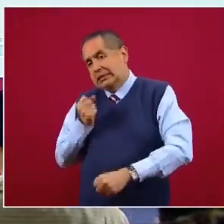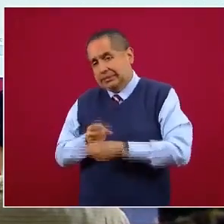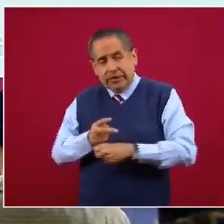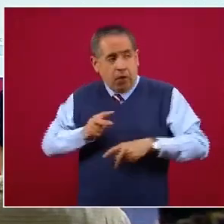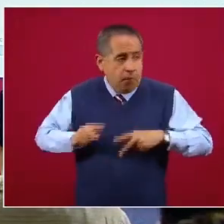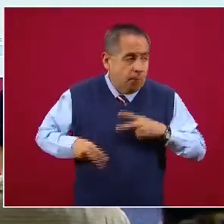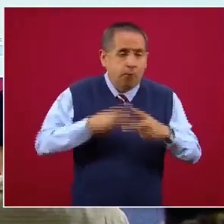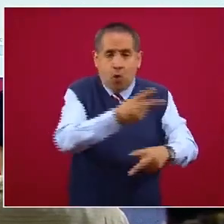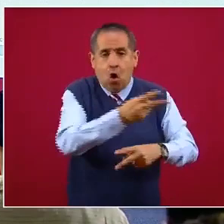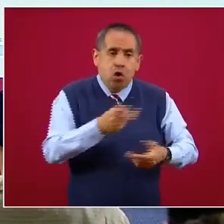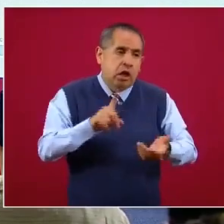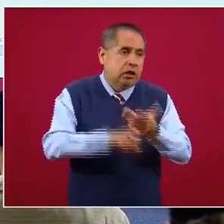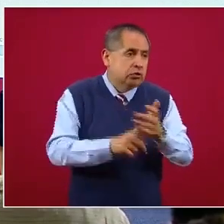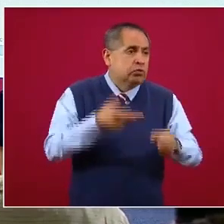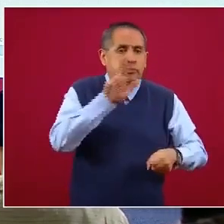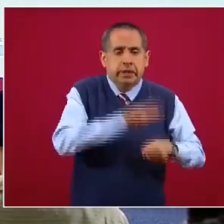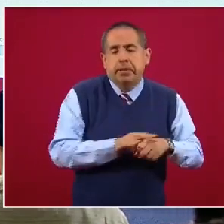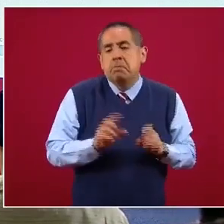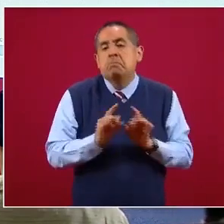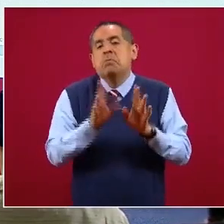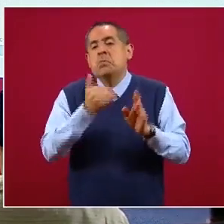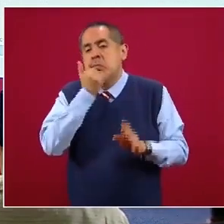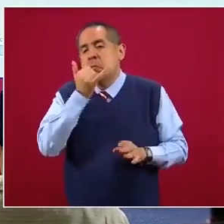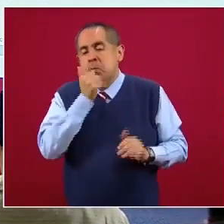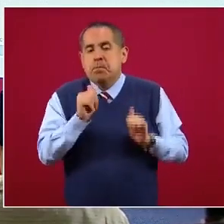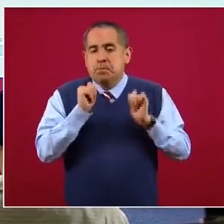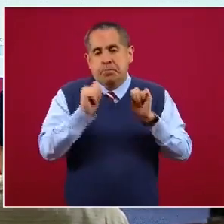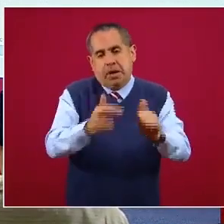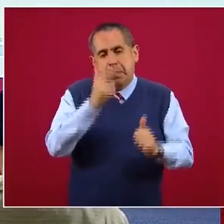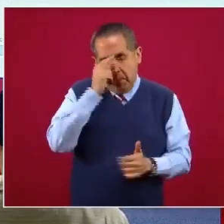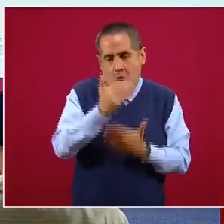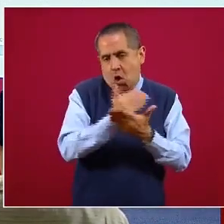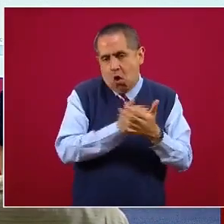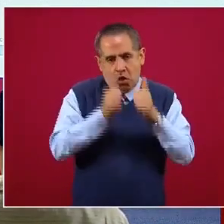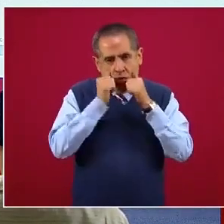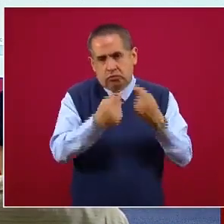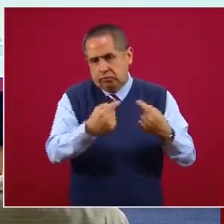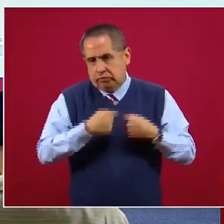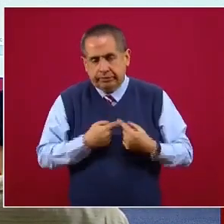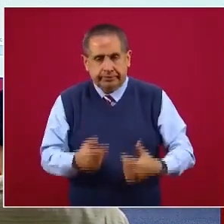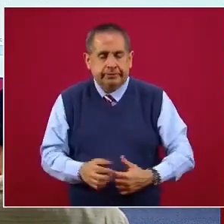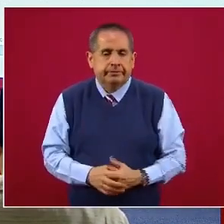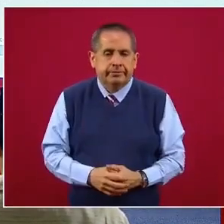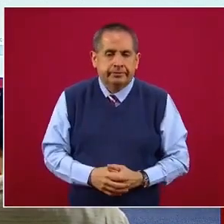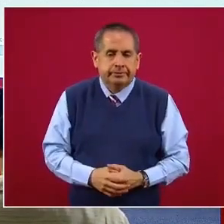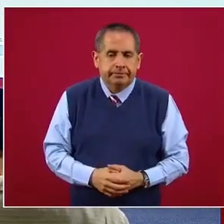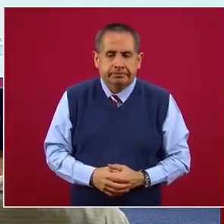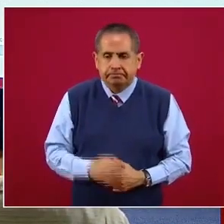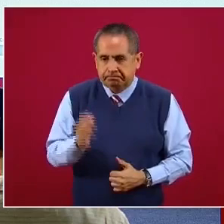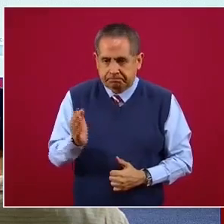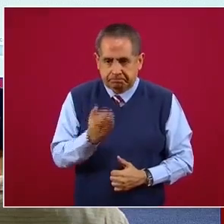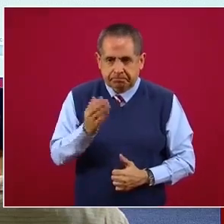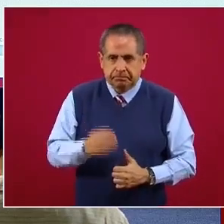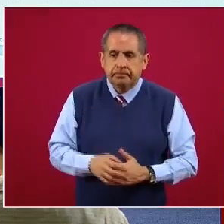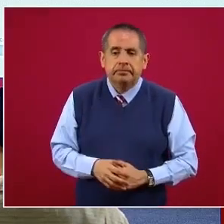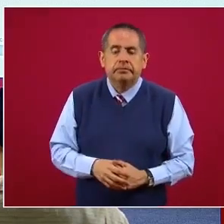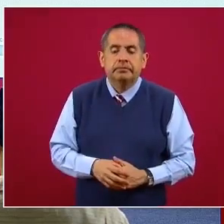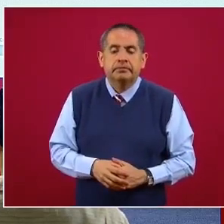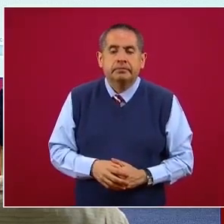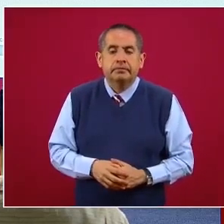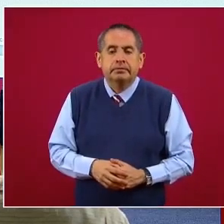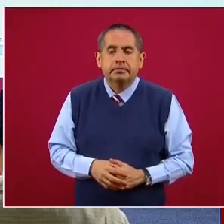preventiva, los estudios de contacto y demás actividades de contención y de mitigación. La siguiente.